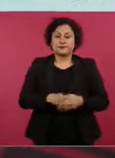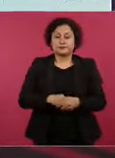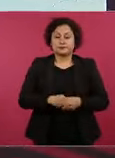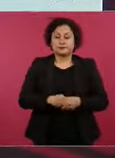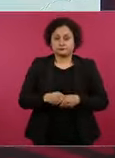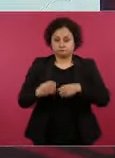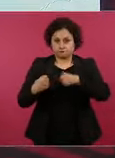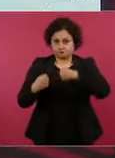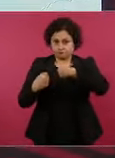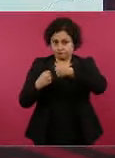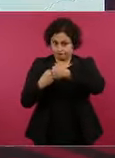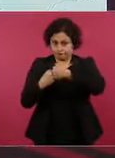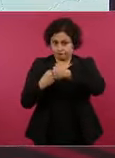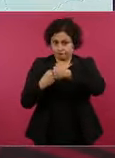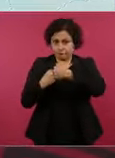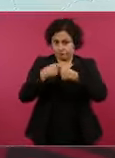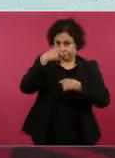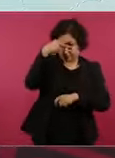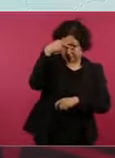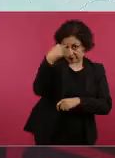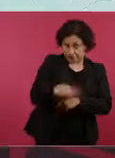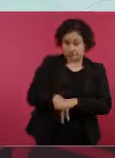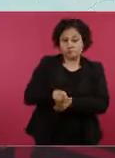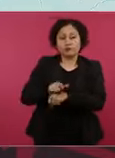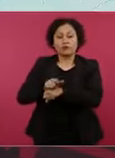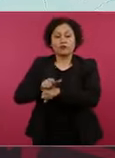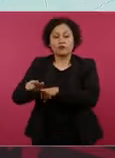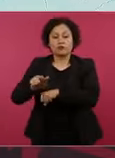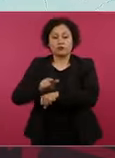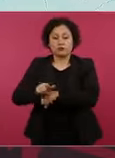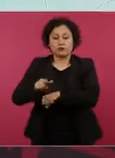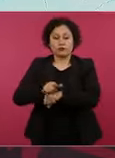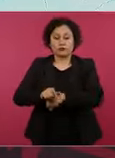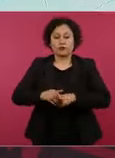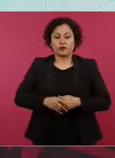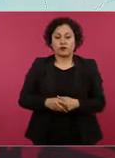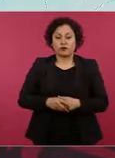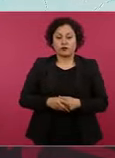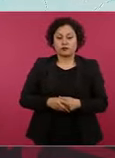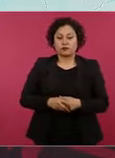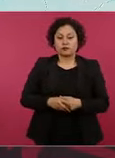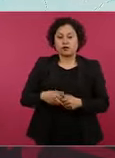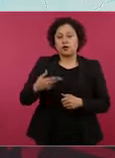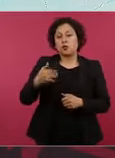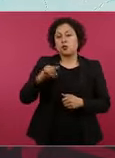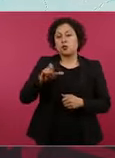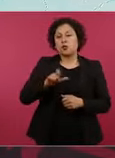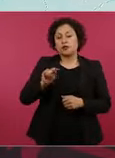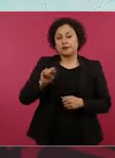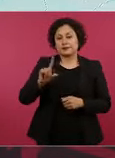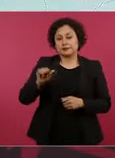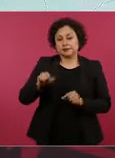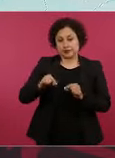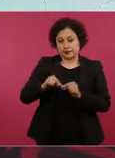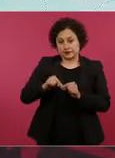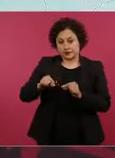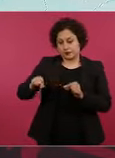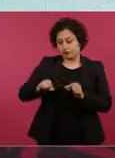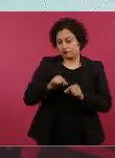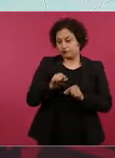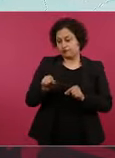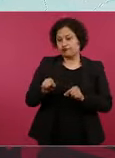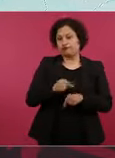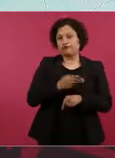la frontera con Guatemala. Entonces sube uno aquí y aquí está Motocintla.